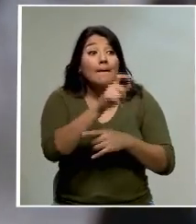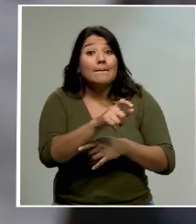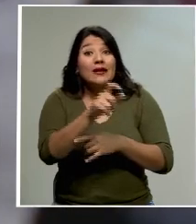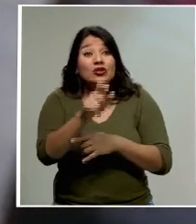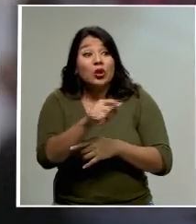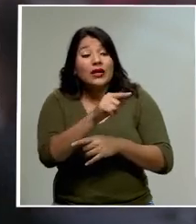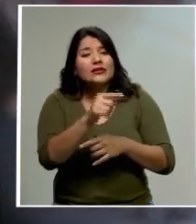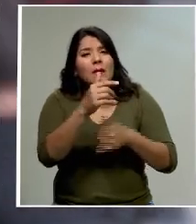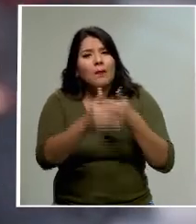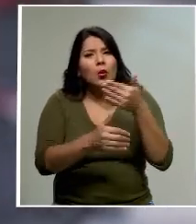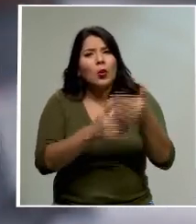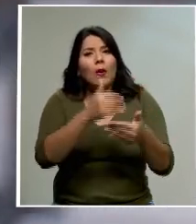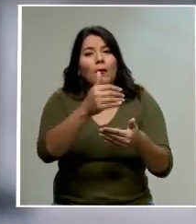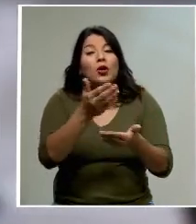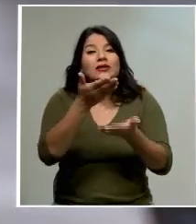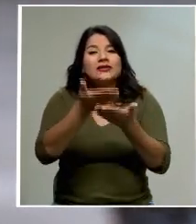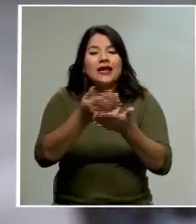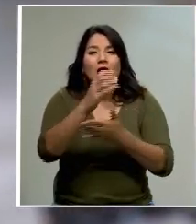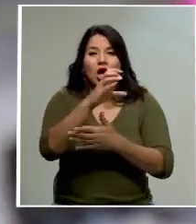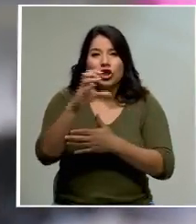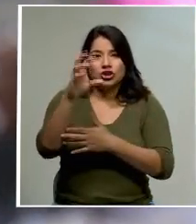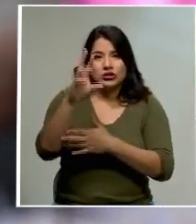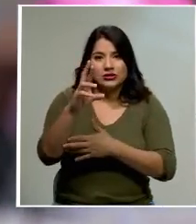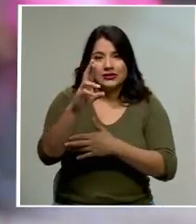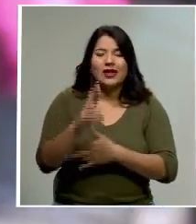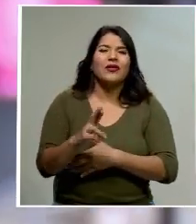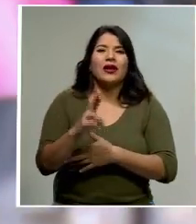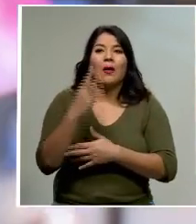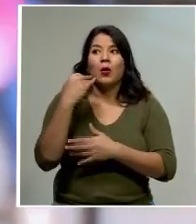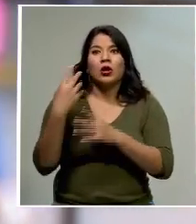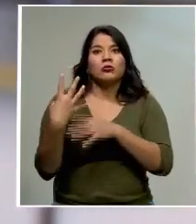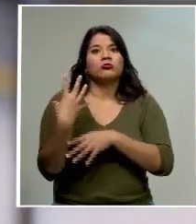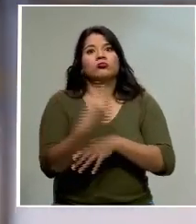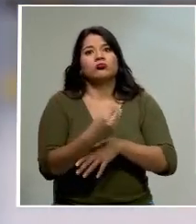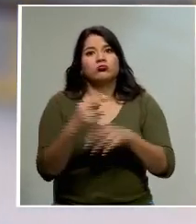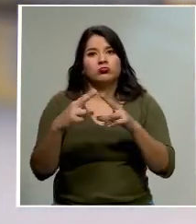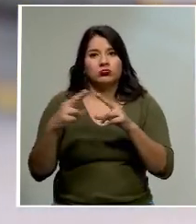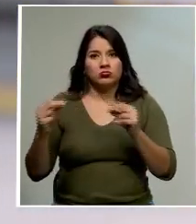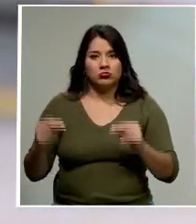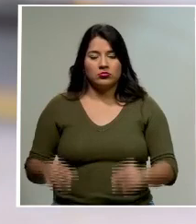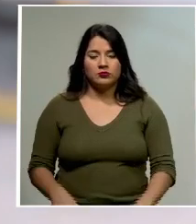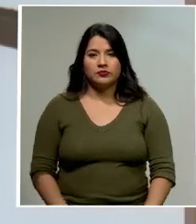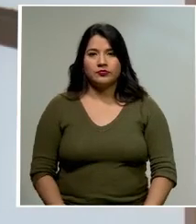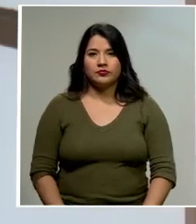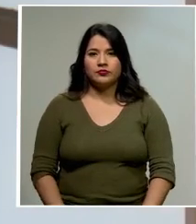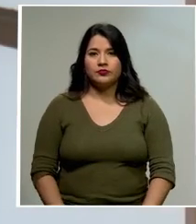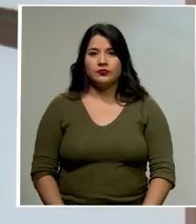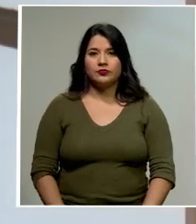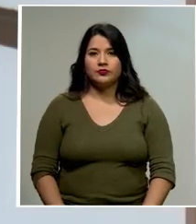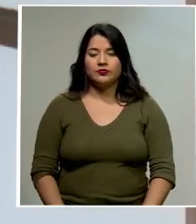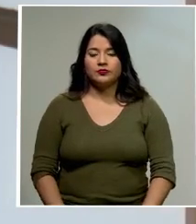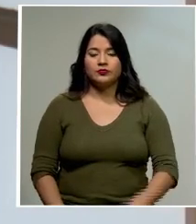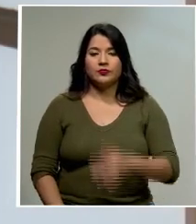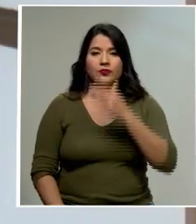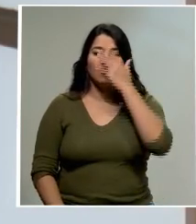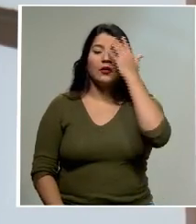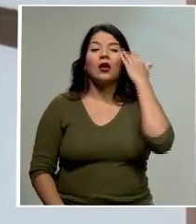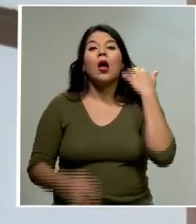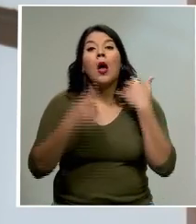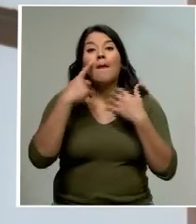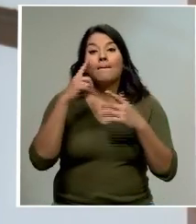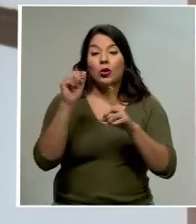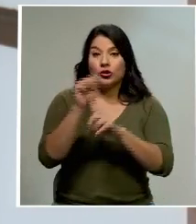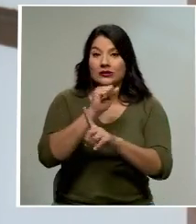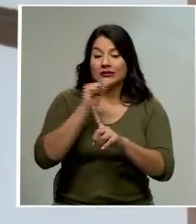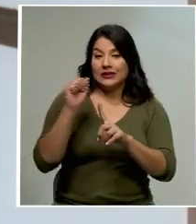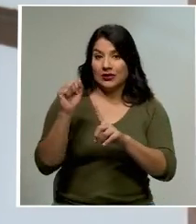poco a poco van llegando al país huyendo de Nicaragua. precisamente debido a la situación